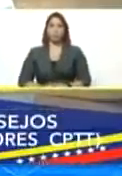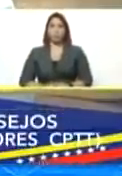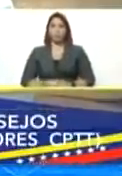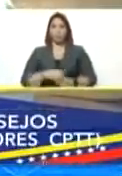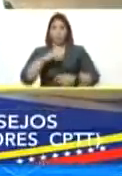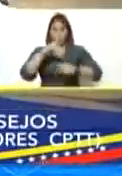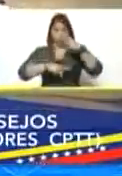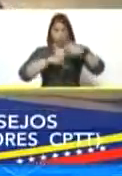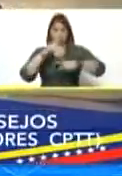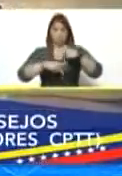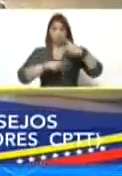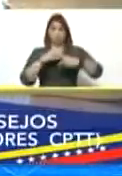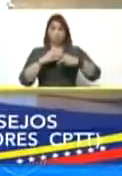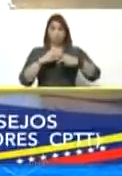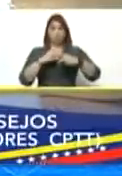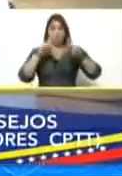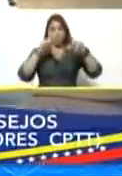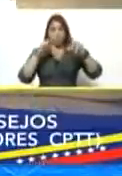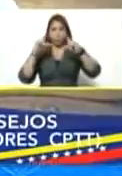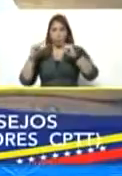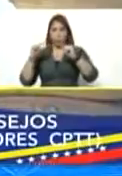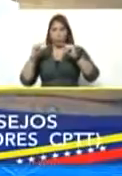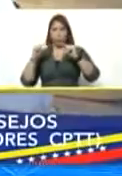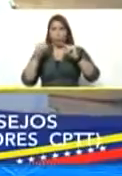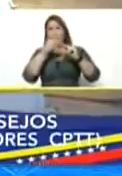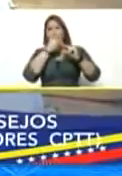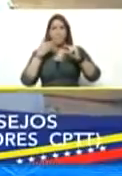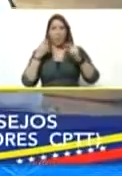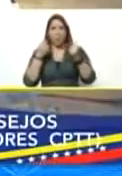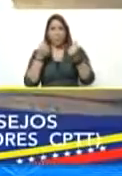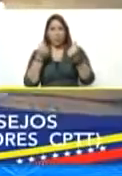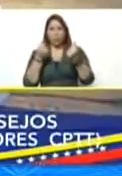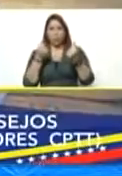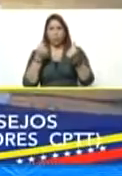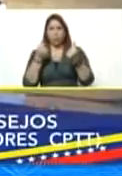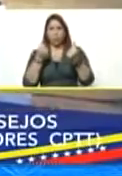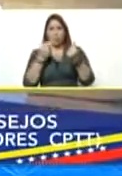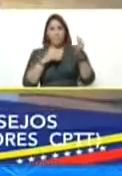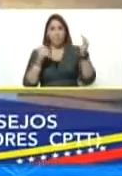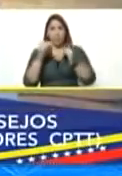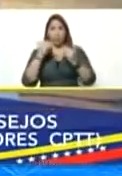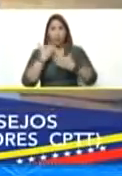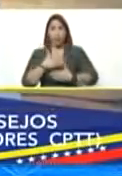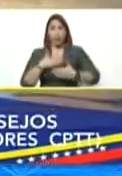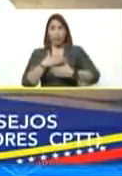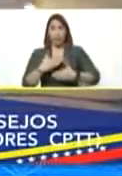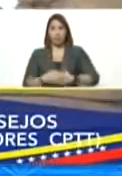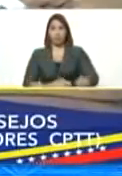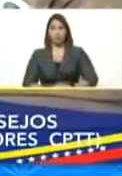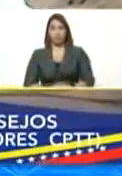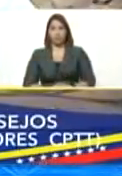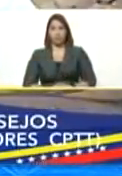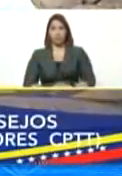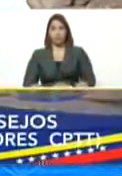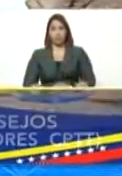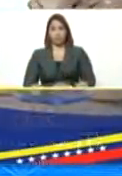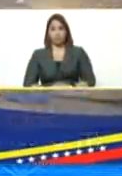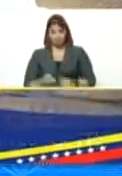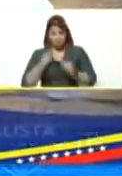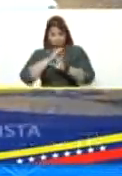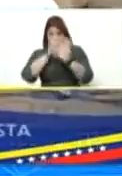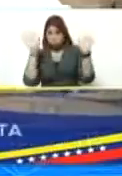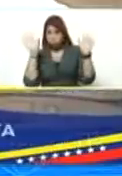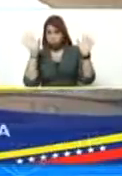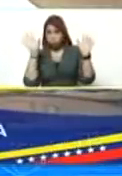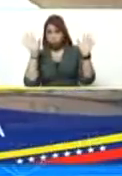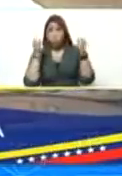Producirlo al más bajo costo, al mejor precio, con la mayor calidad. Eso lo tenemos claro, ¿verdad?